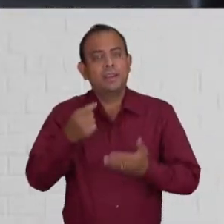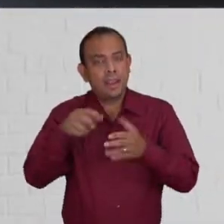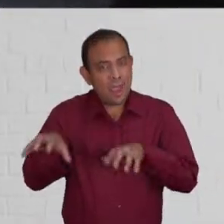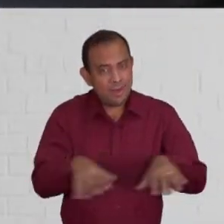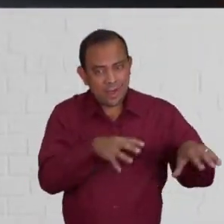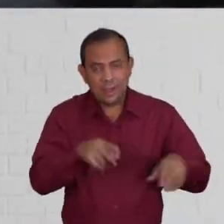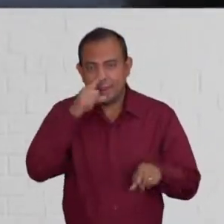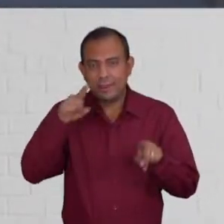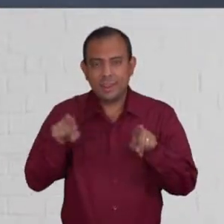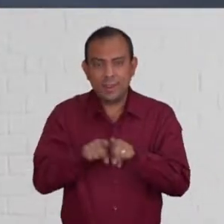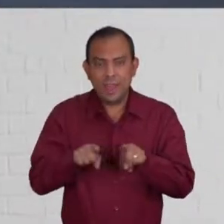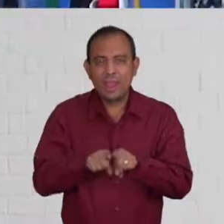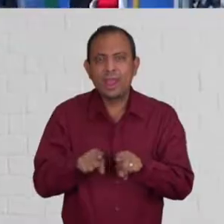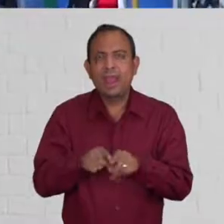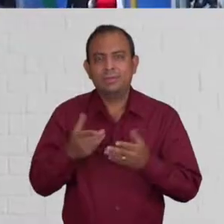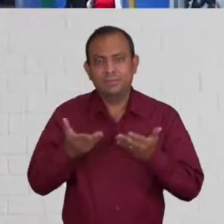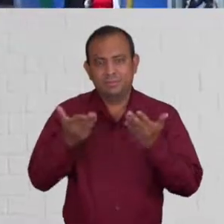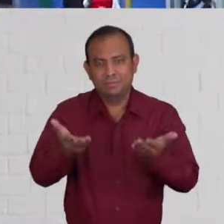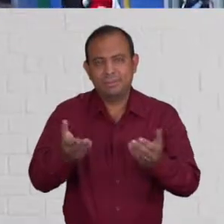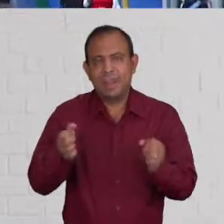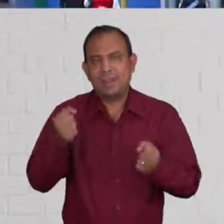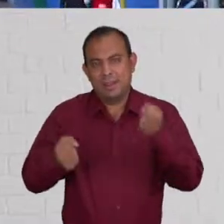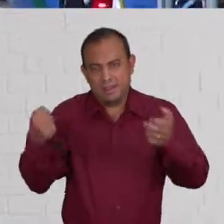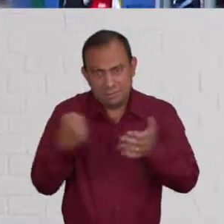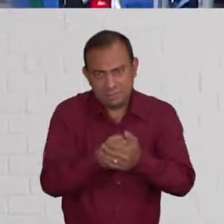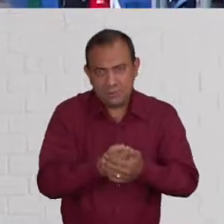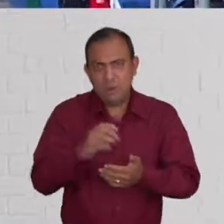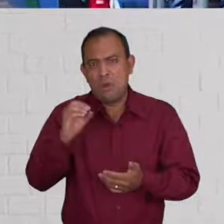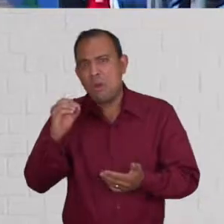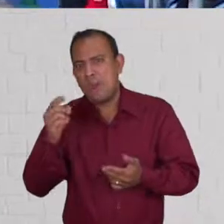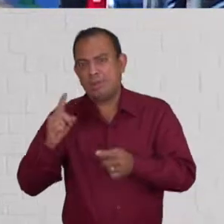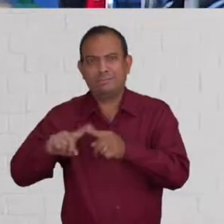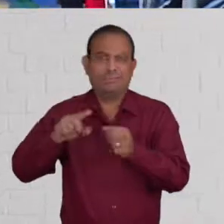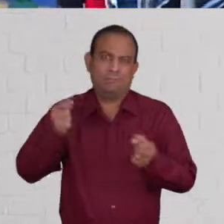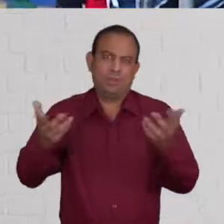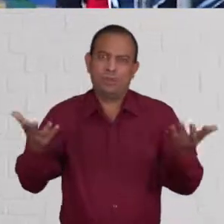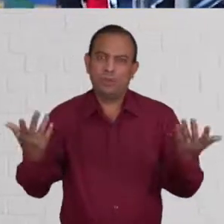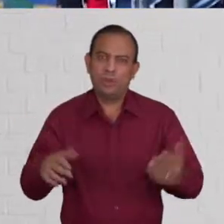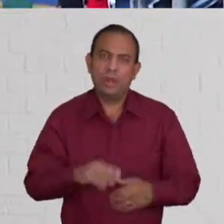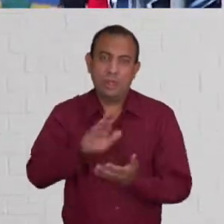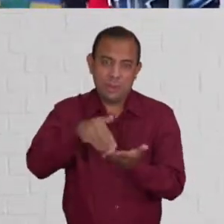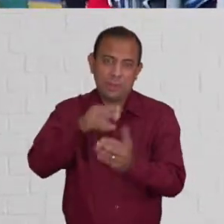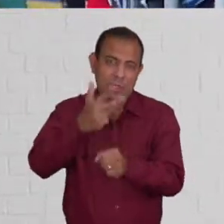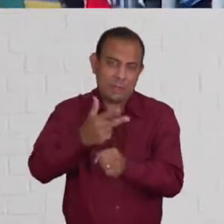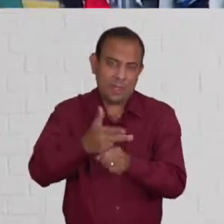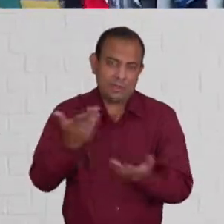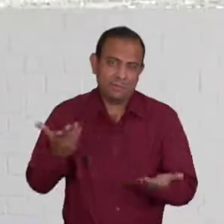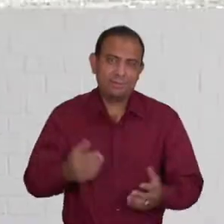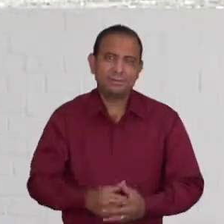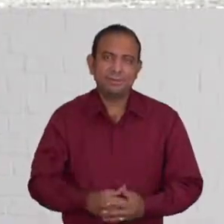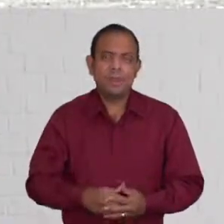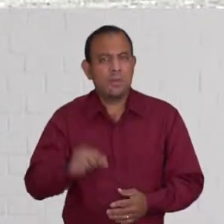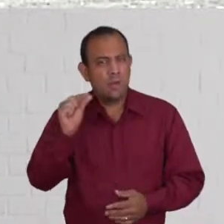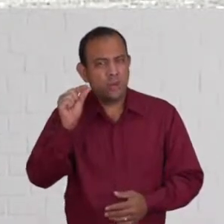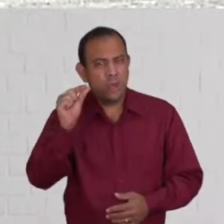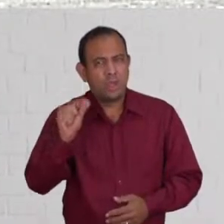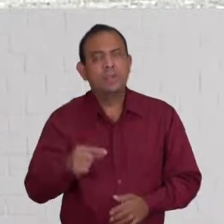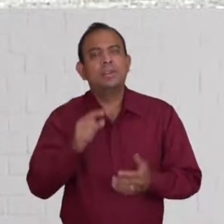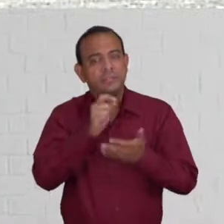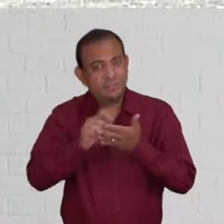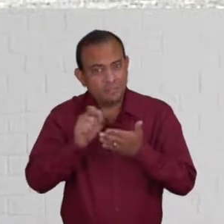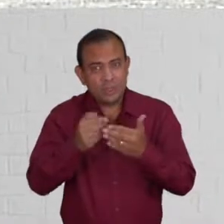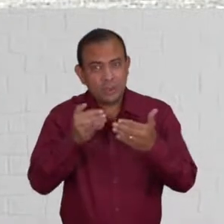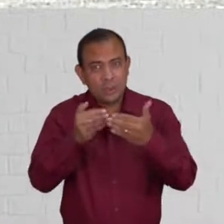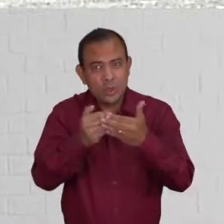también ha aumentado los accidentes o las colisiones vehiculares en la ciudad capital en este momento se registran cerca de